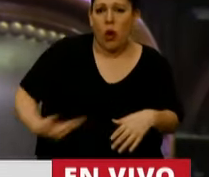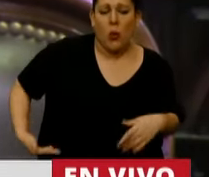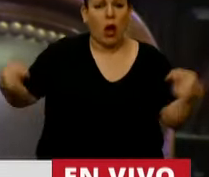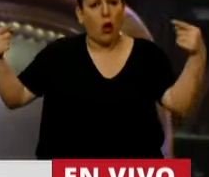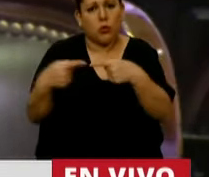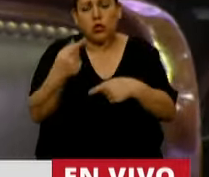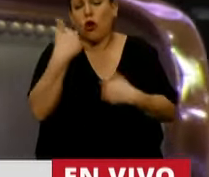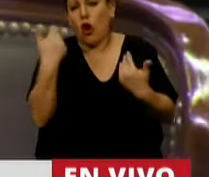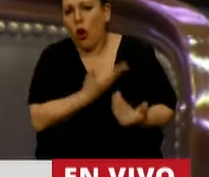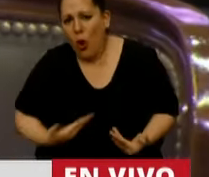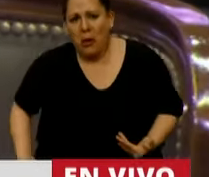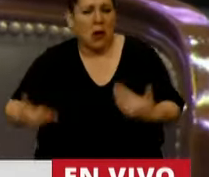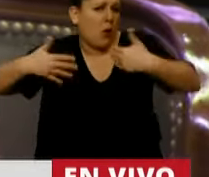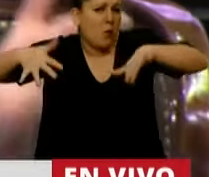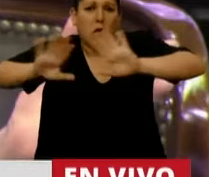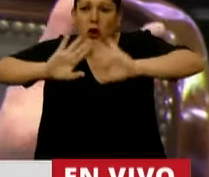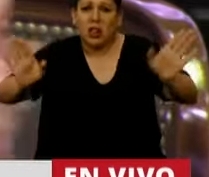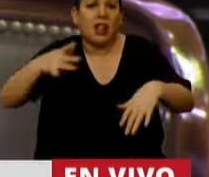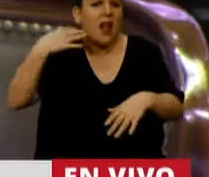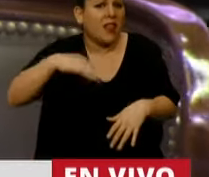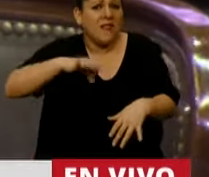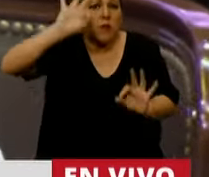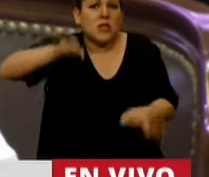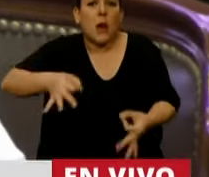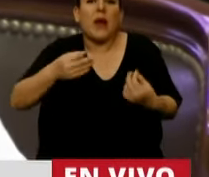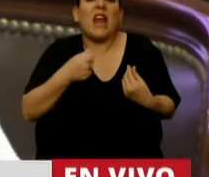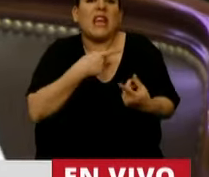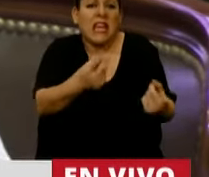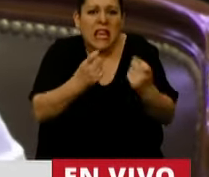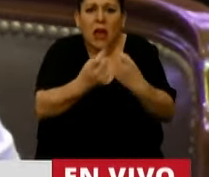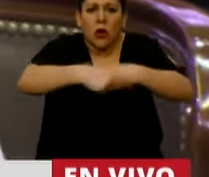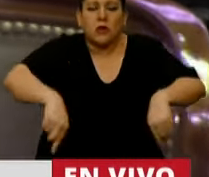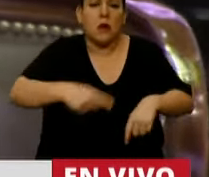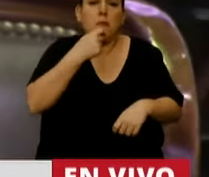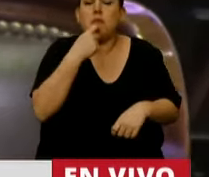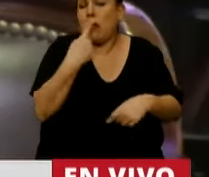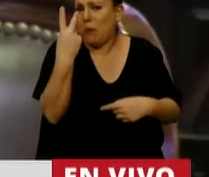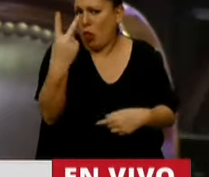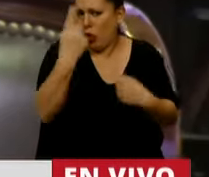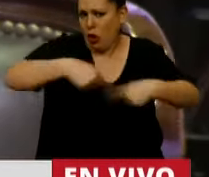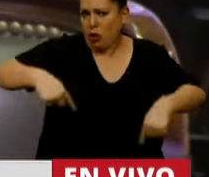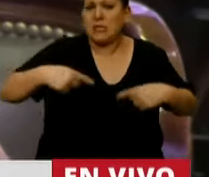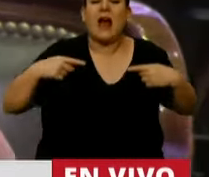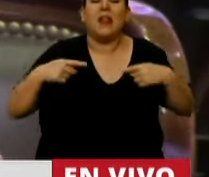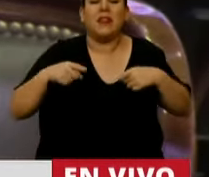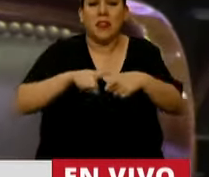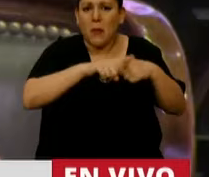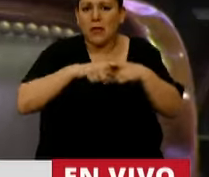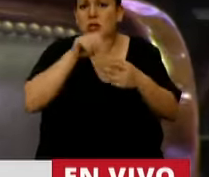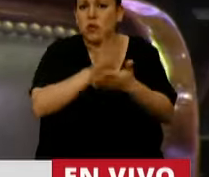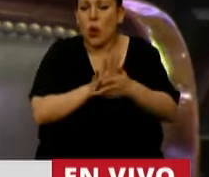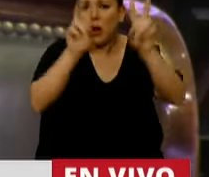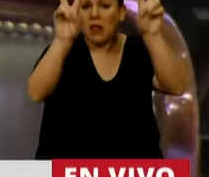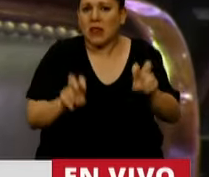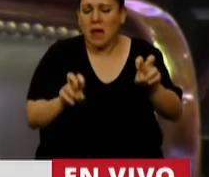siempre quiere más. ¿Está bien lo que quiere? No lo sabemos. ¿Cómo debatimos el presupuesto? 2 ejemplos. Y esto nos interpela como gobierno